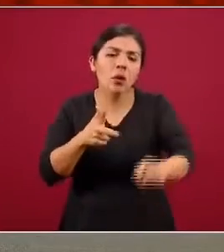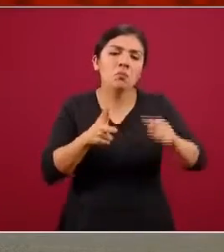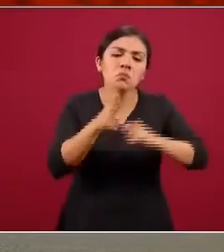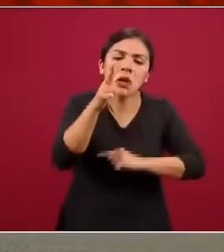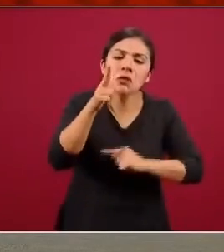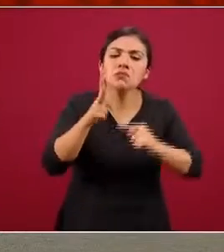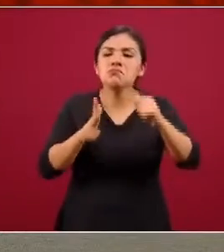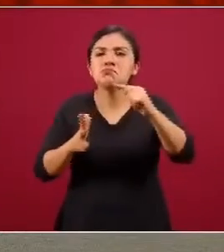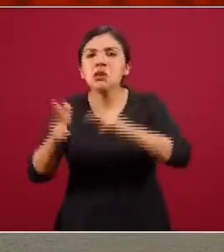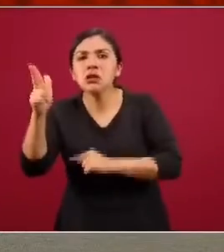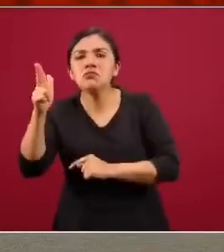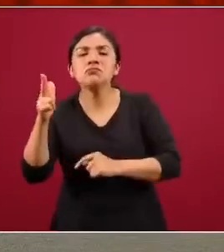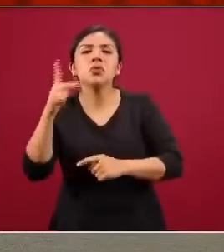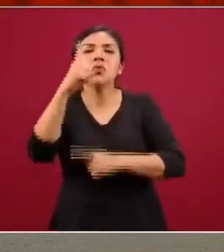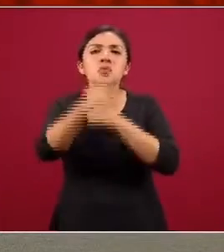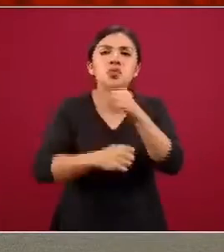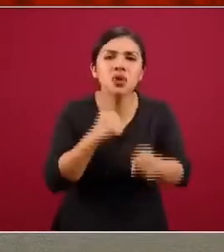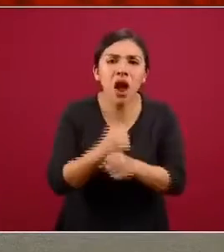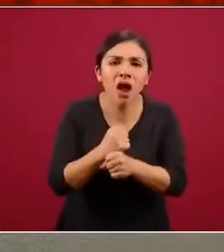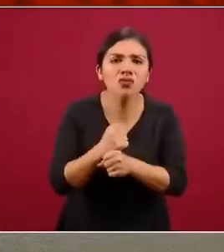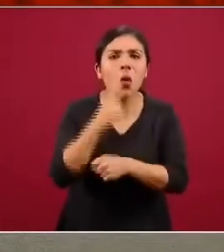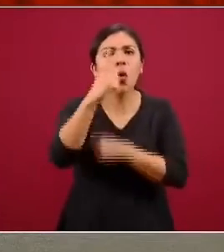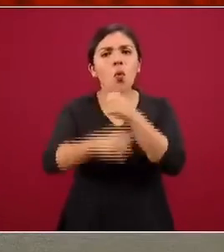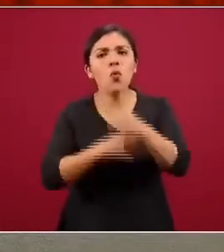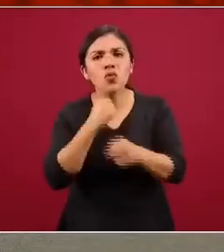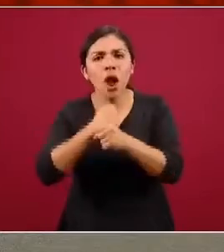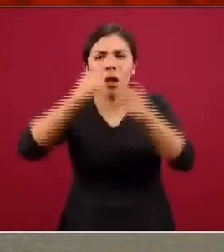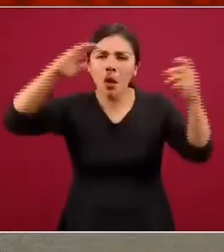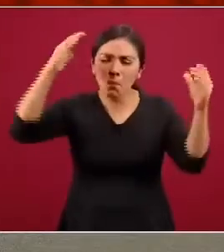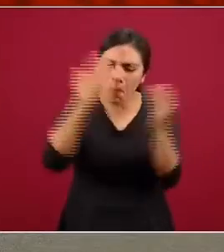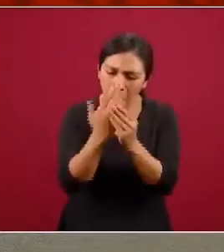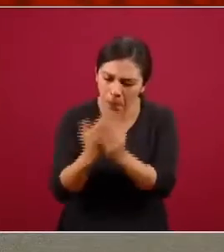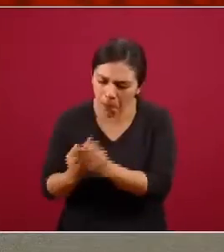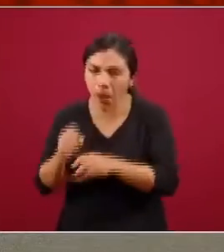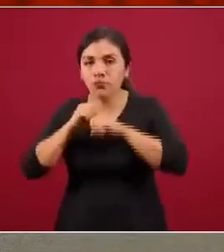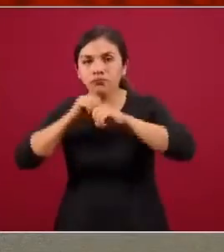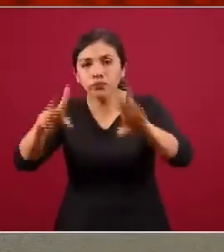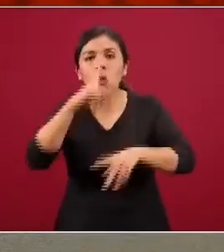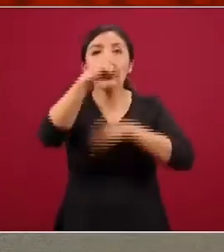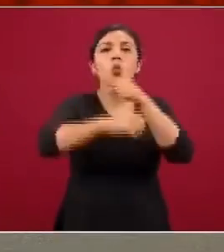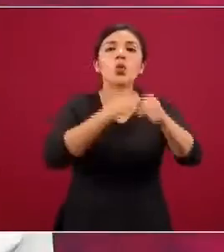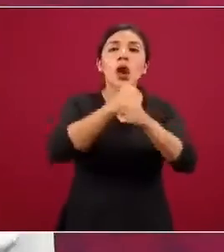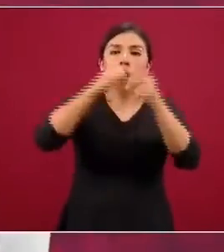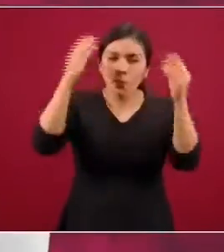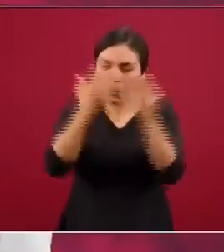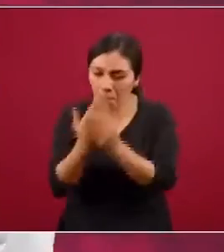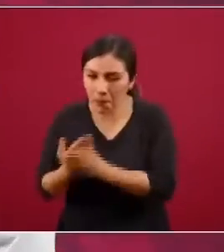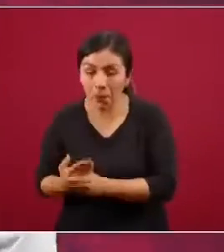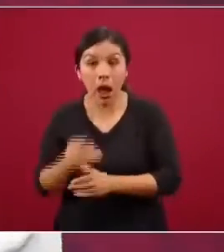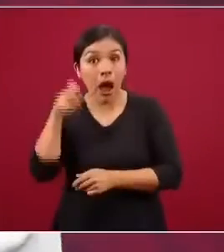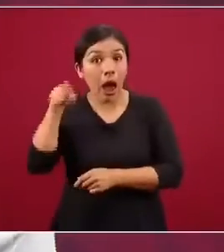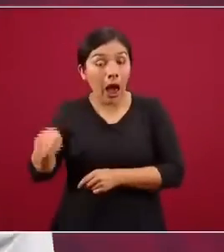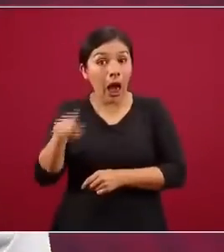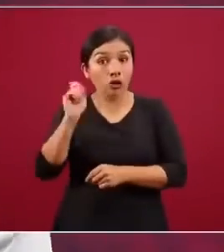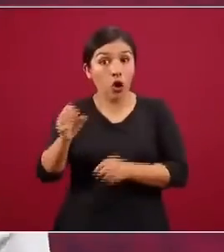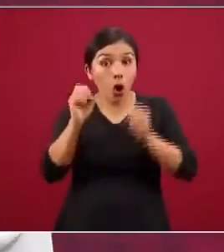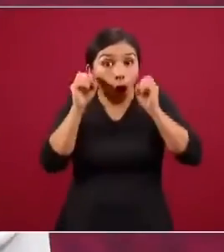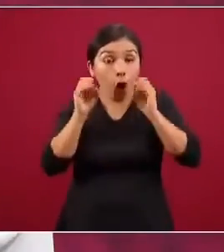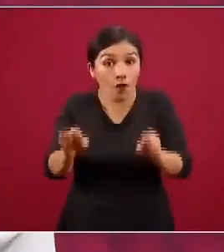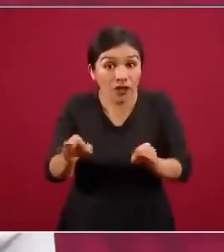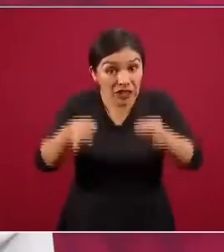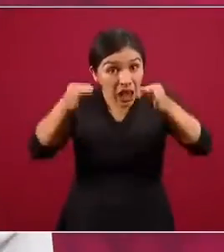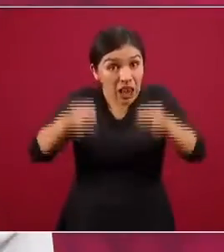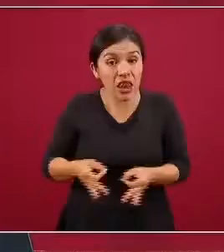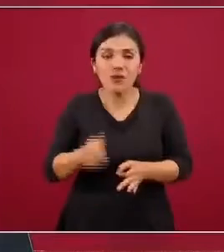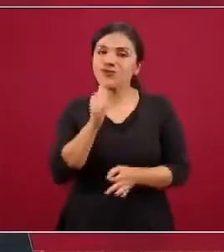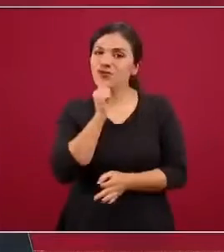cortes de información anuales, va recopilando estadísticas intermedias, todavía no son oficiales, respondo a su pregunta,